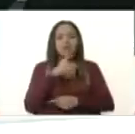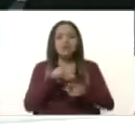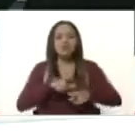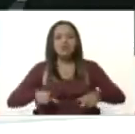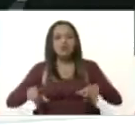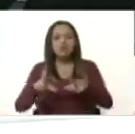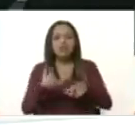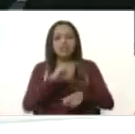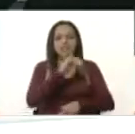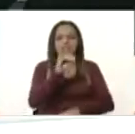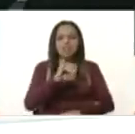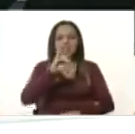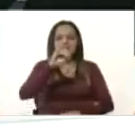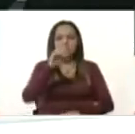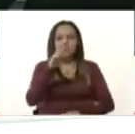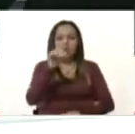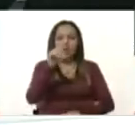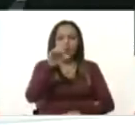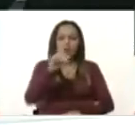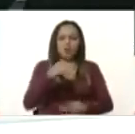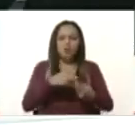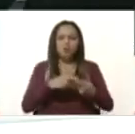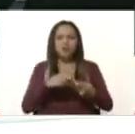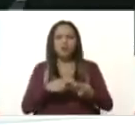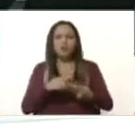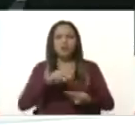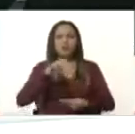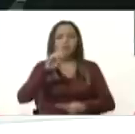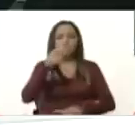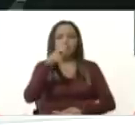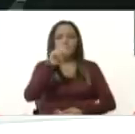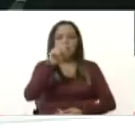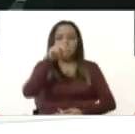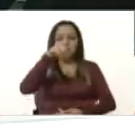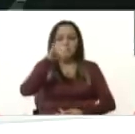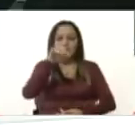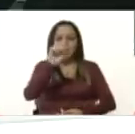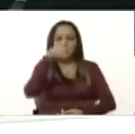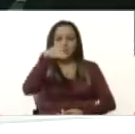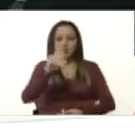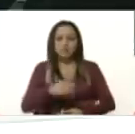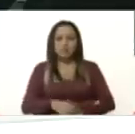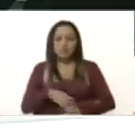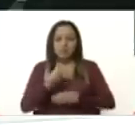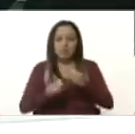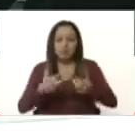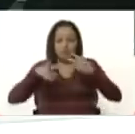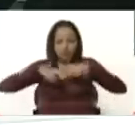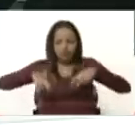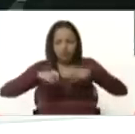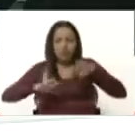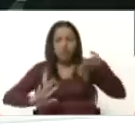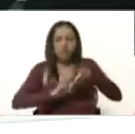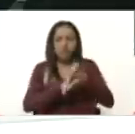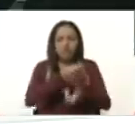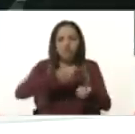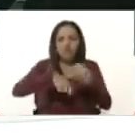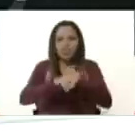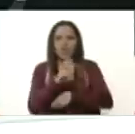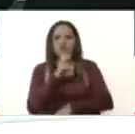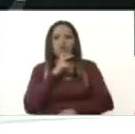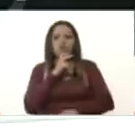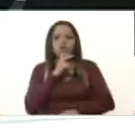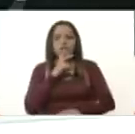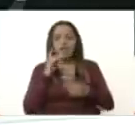Cipao, Guaniamo, para la exploración, beneficio y comercialización del oro,